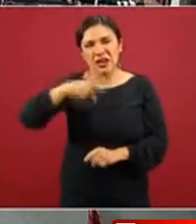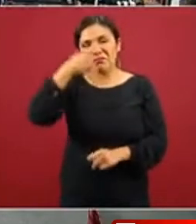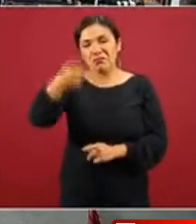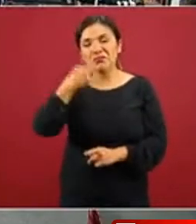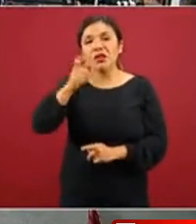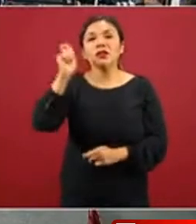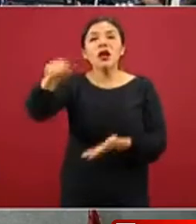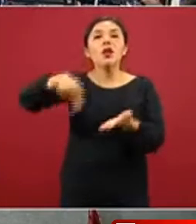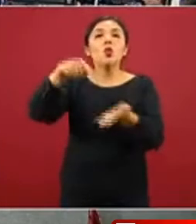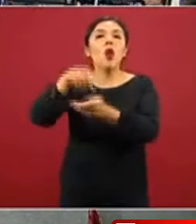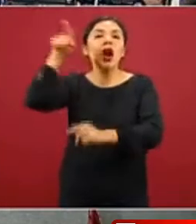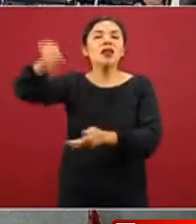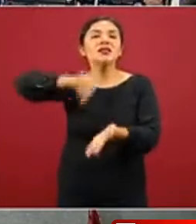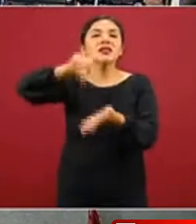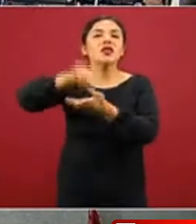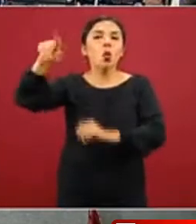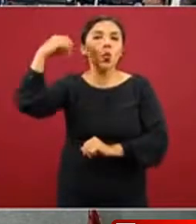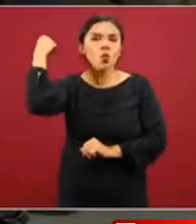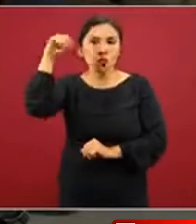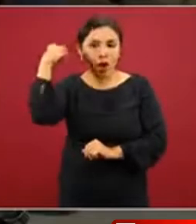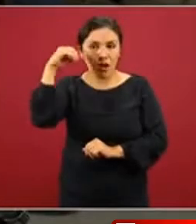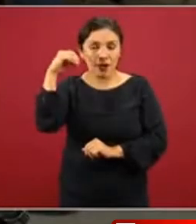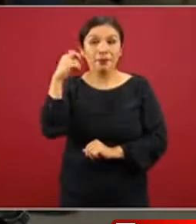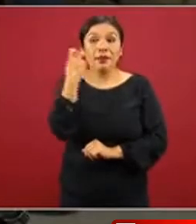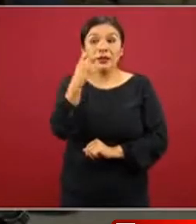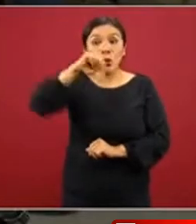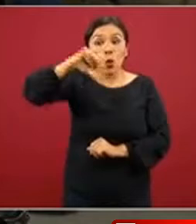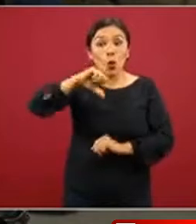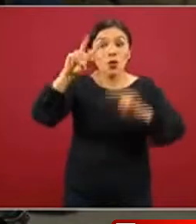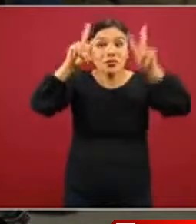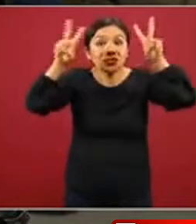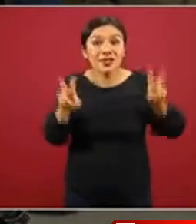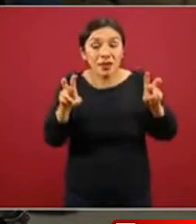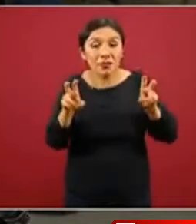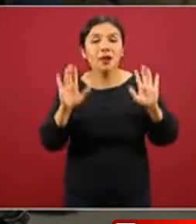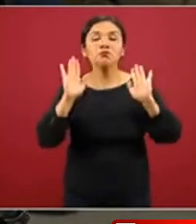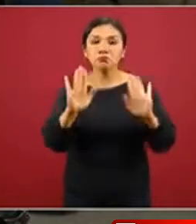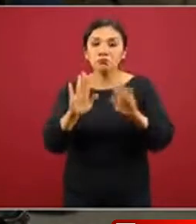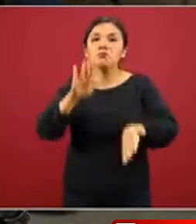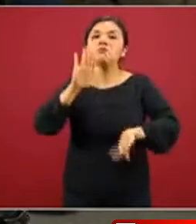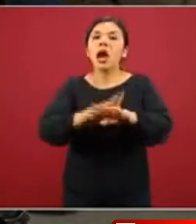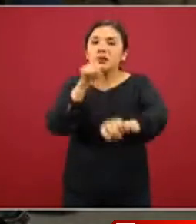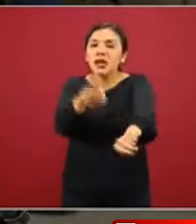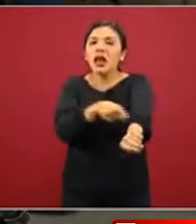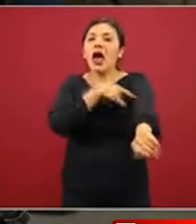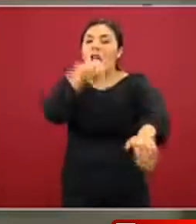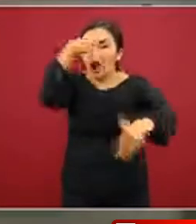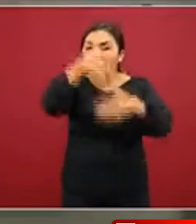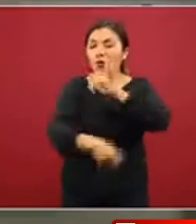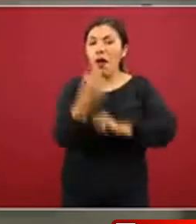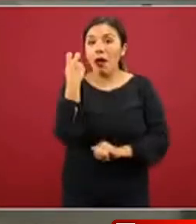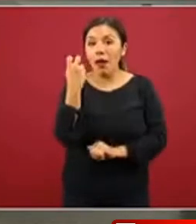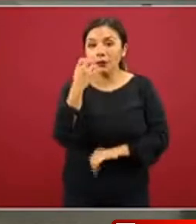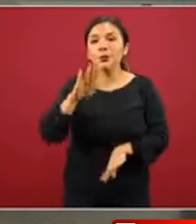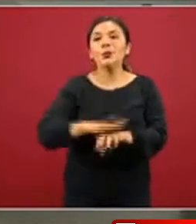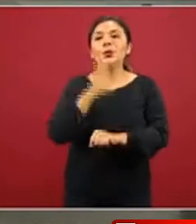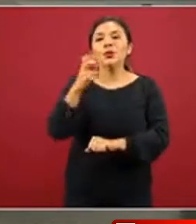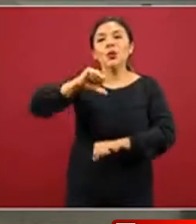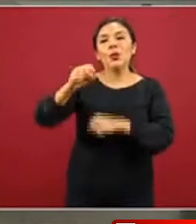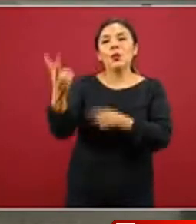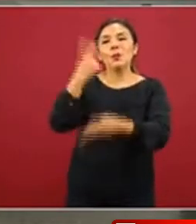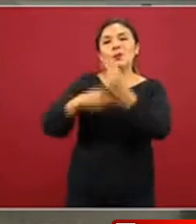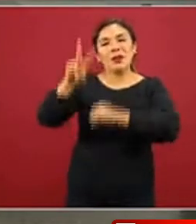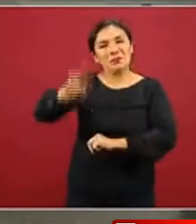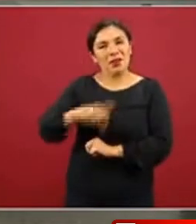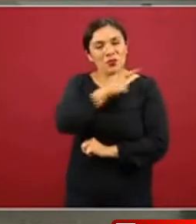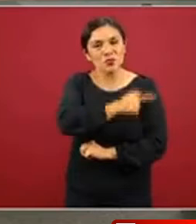la costa de Oaxaca. Entonces, el tema de hoy, vamos a abordar más extensamente eso, y para eso nos acompaña hoy, y nos da